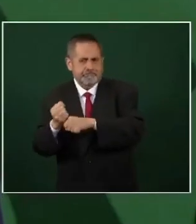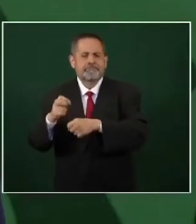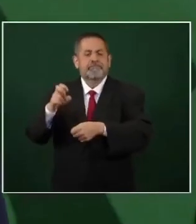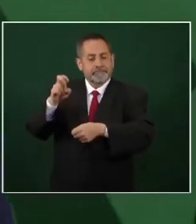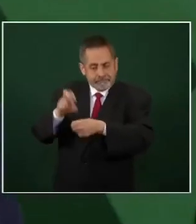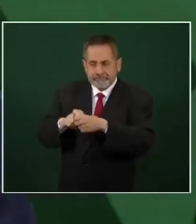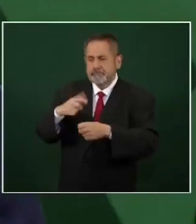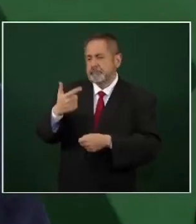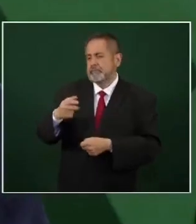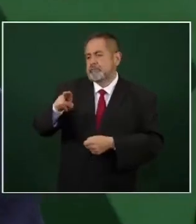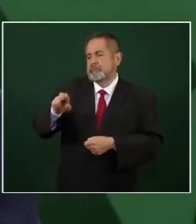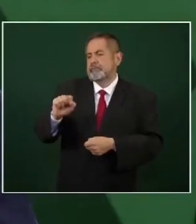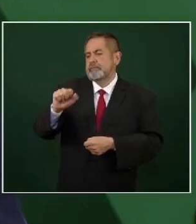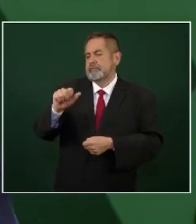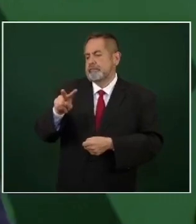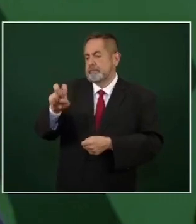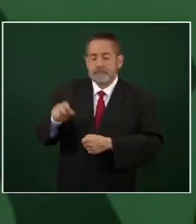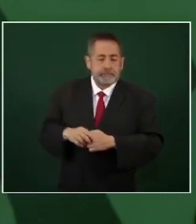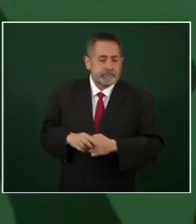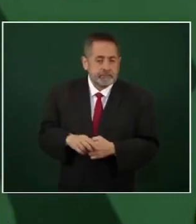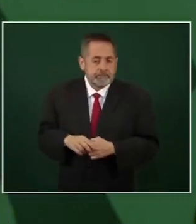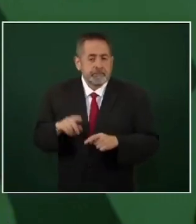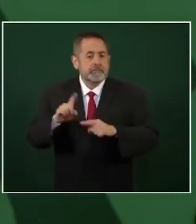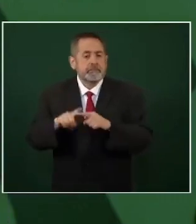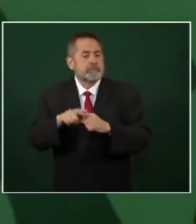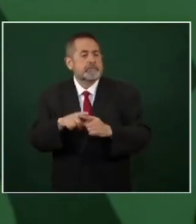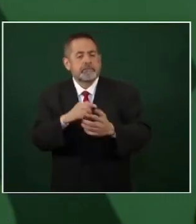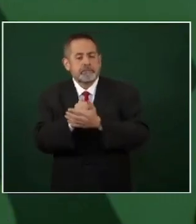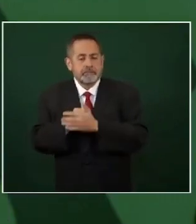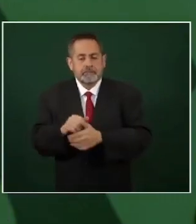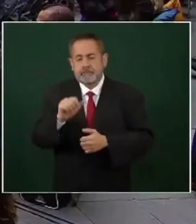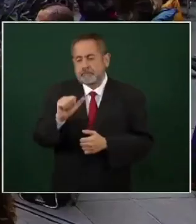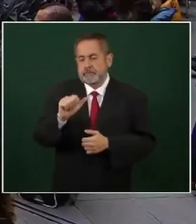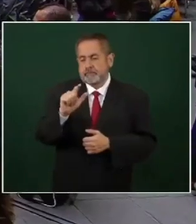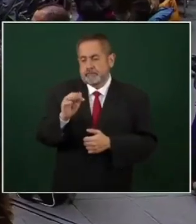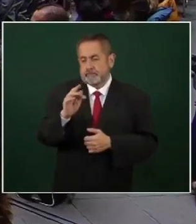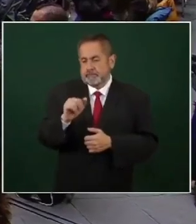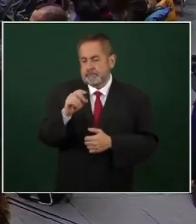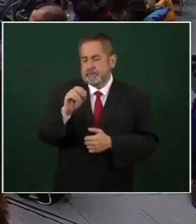Nos ayudaron a Alfredo Harp,